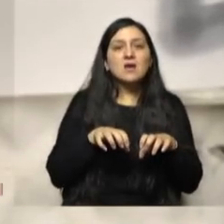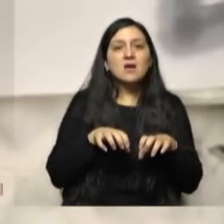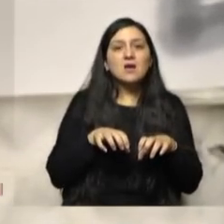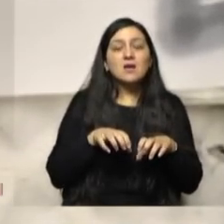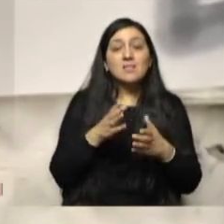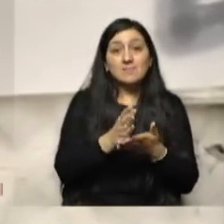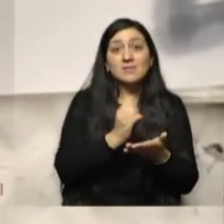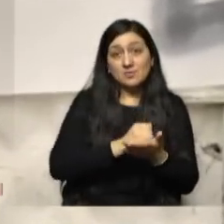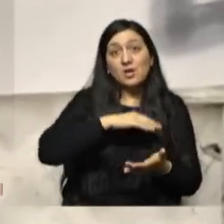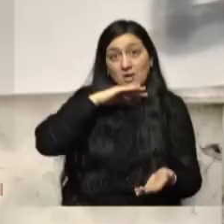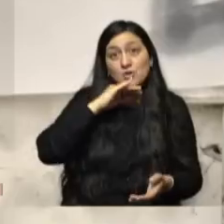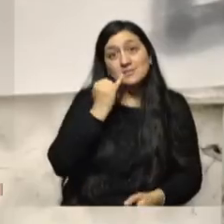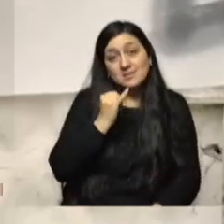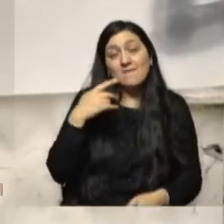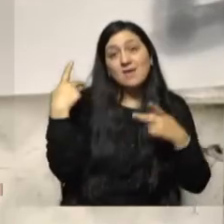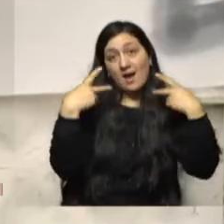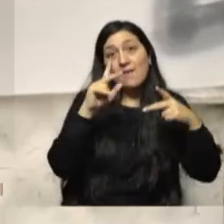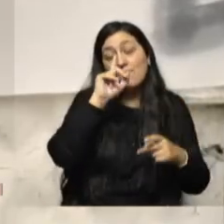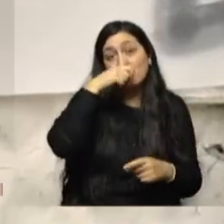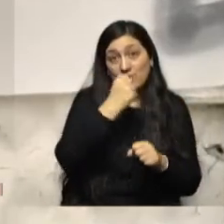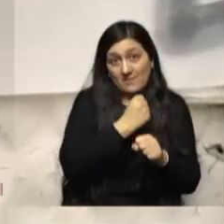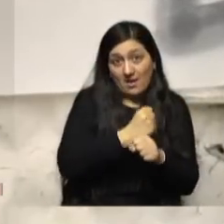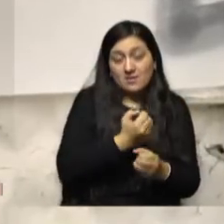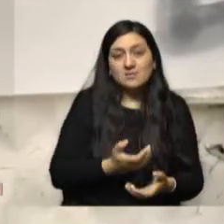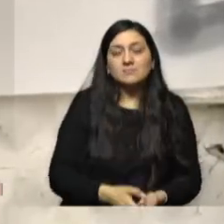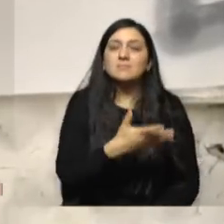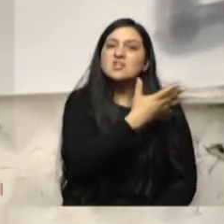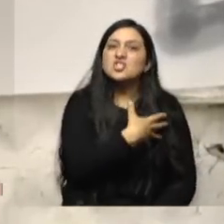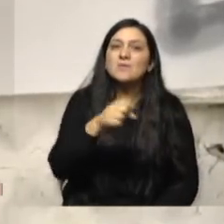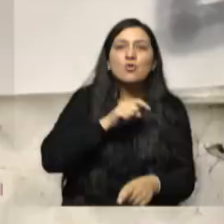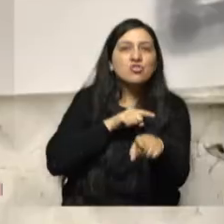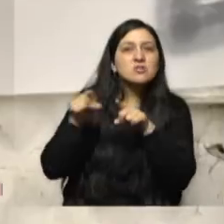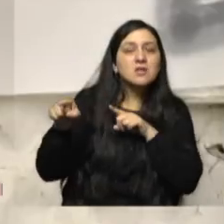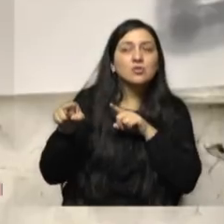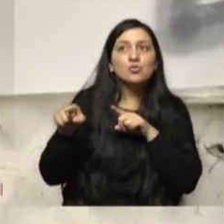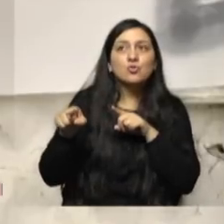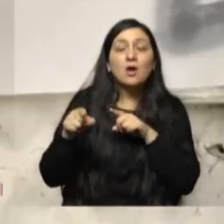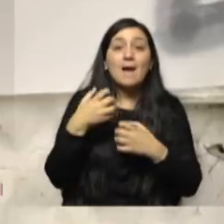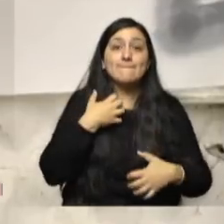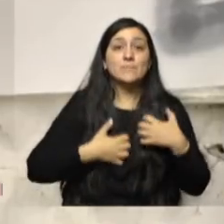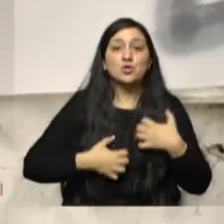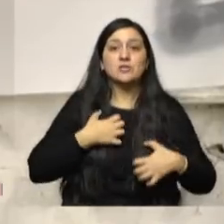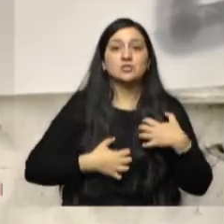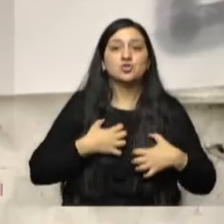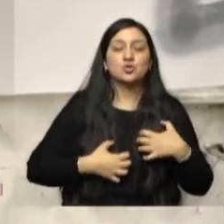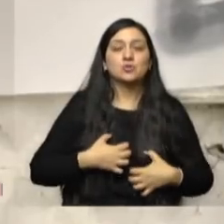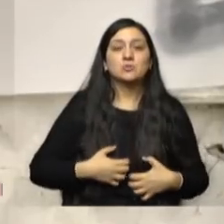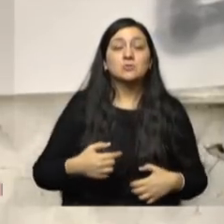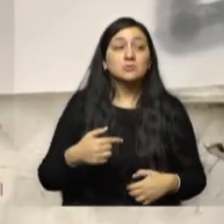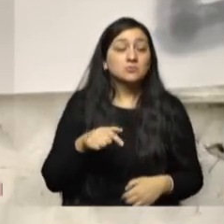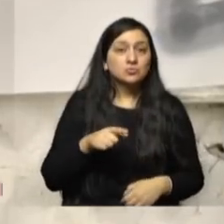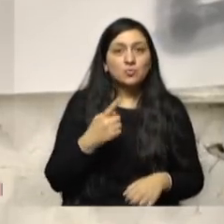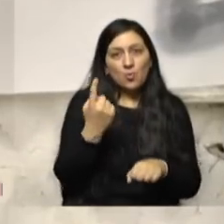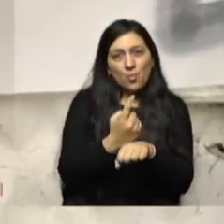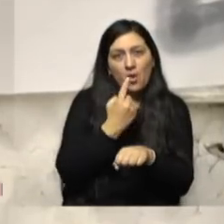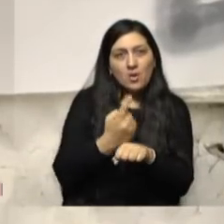en el departamento de Canelones, claro. Y me llevaron directamente a Progreso, donde estuve una